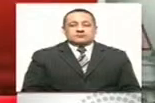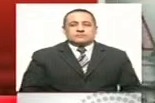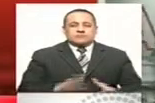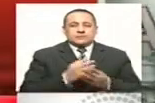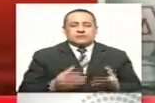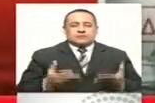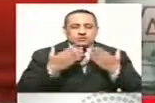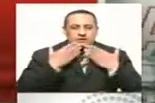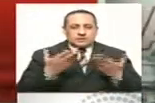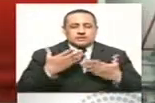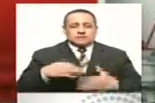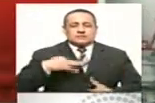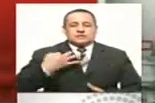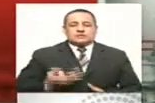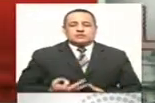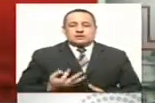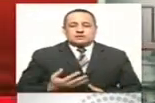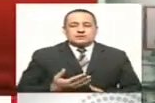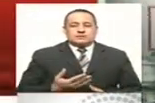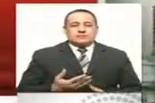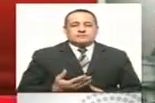Gracias, señora